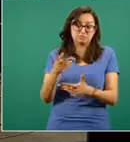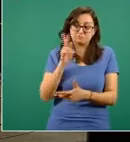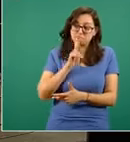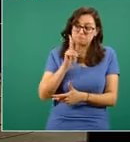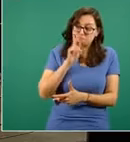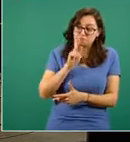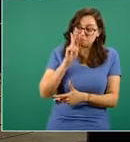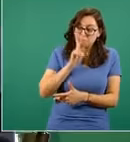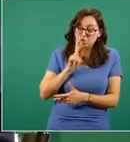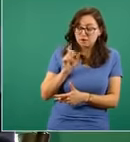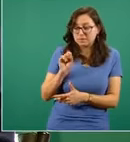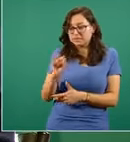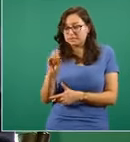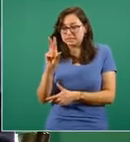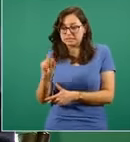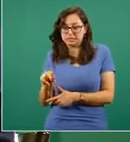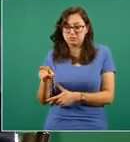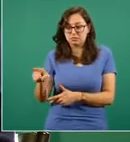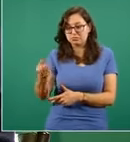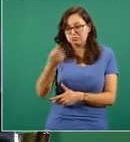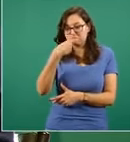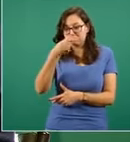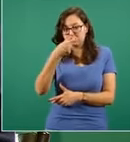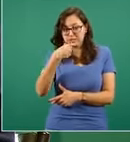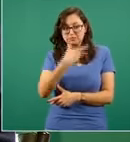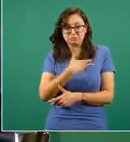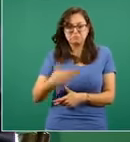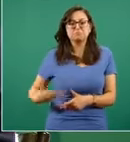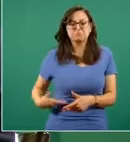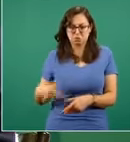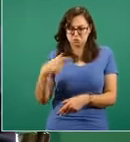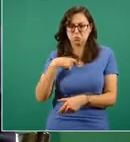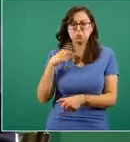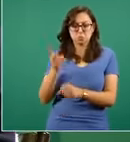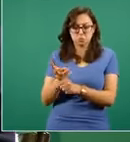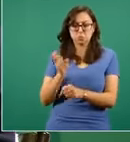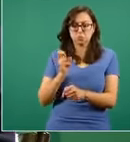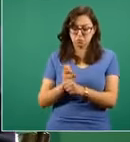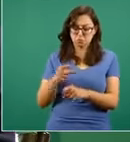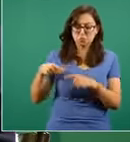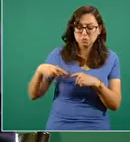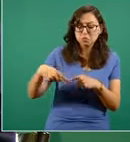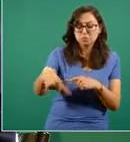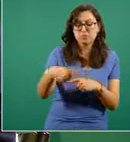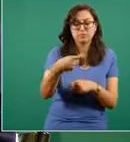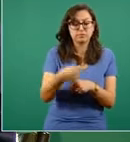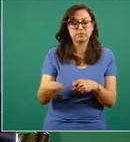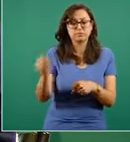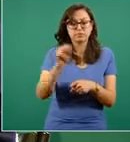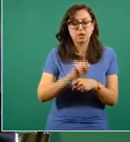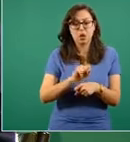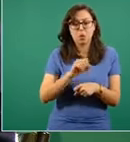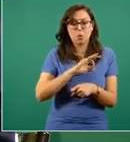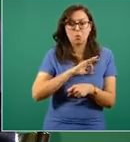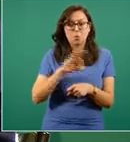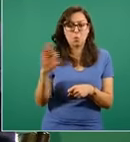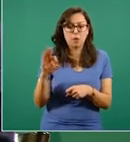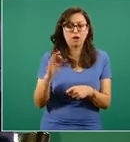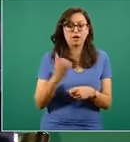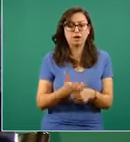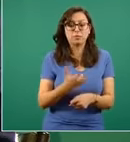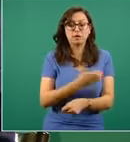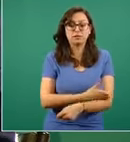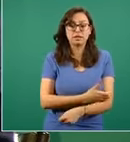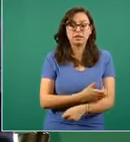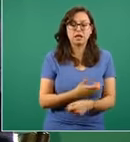sí que muy específicas del tratamiento. Lo hacemos, lo invitamos para que durante la semana nos pueda acompañar.